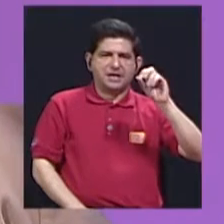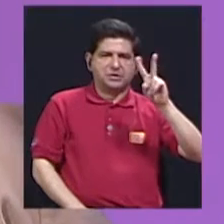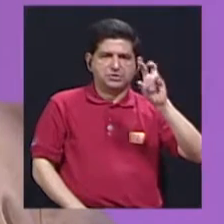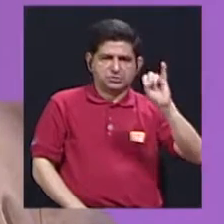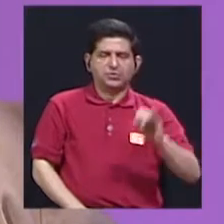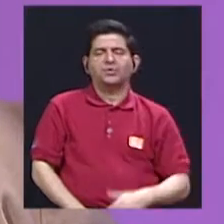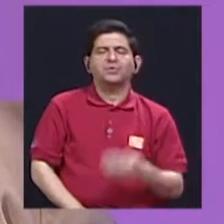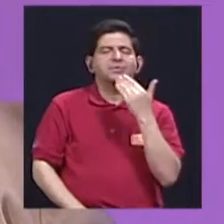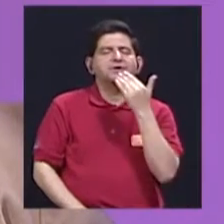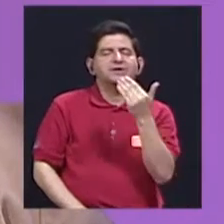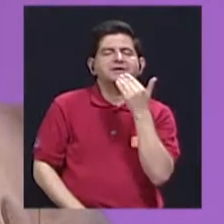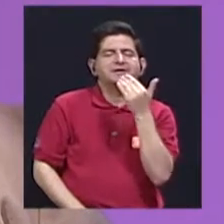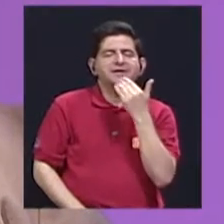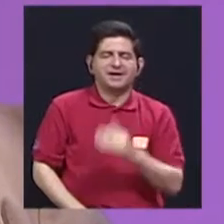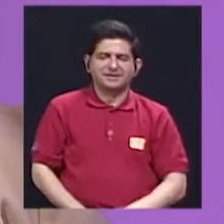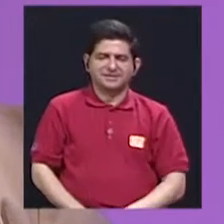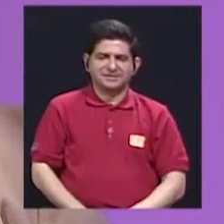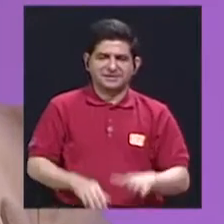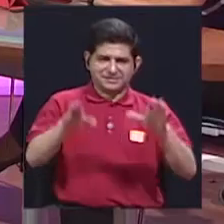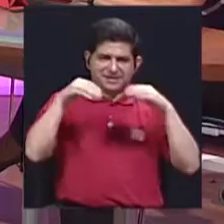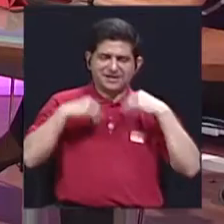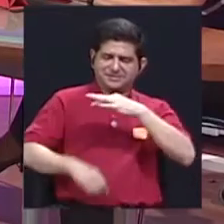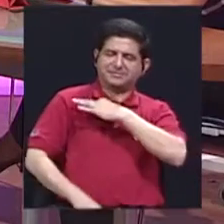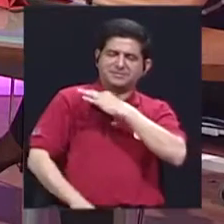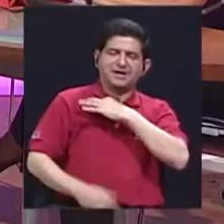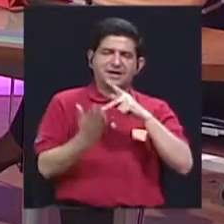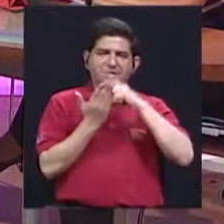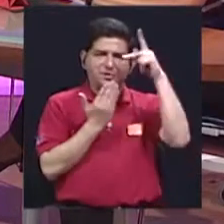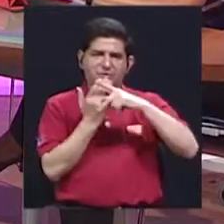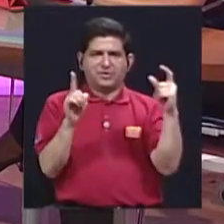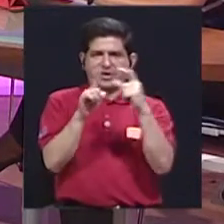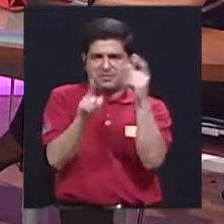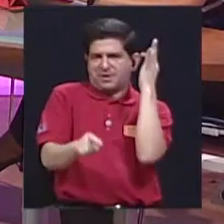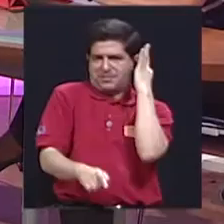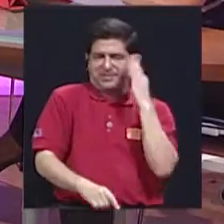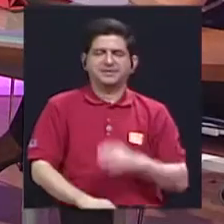y muchas gracias por aceptar la invitación de palabra de mujer